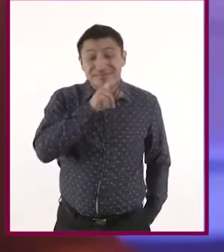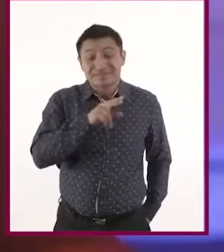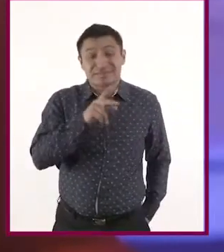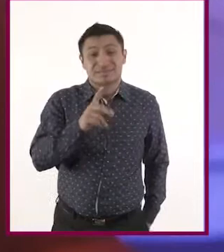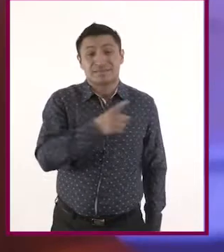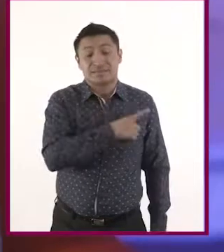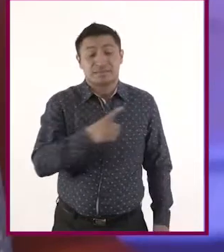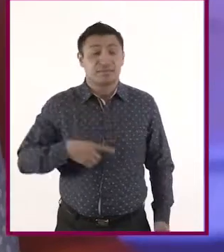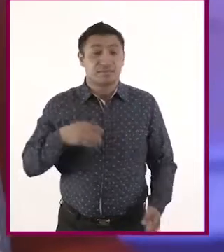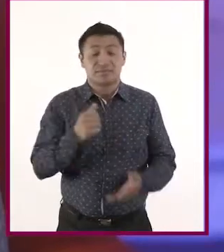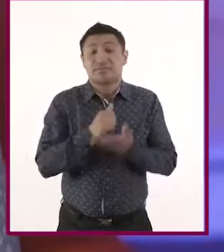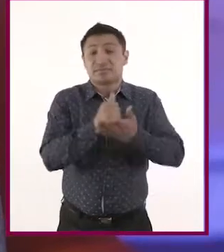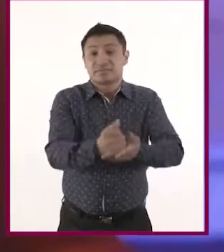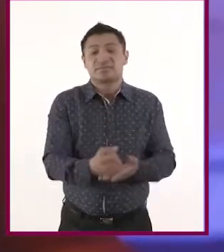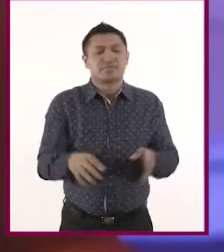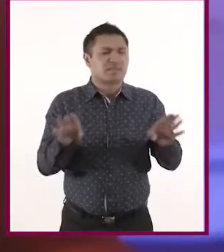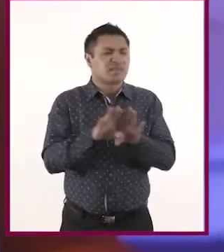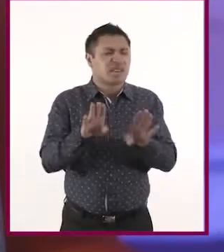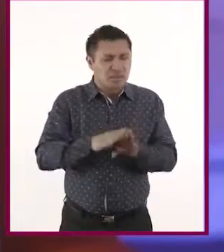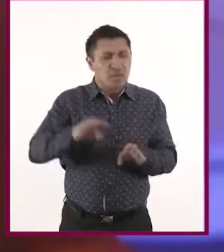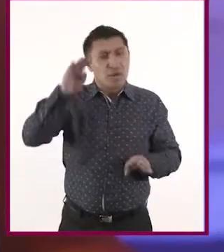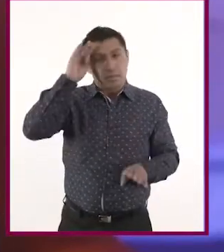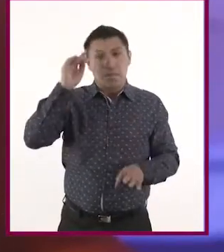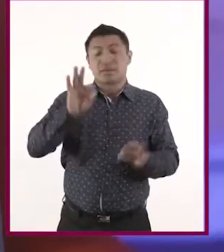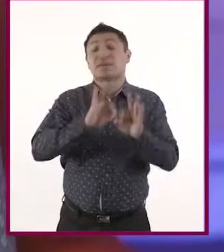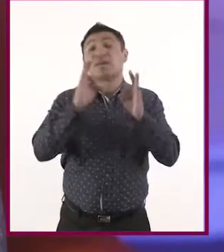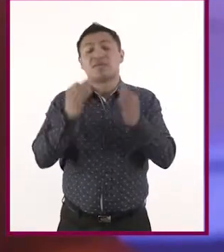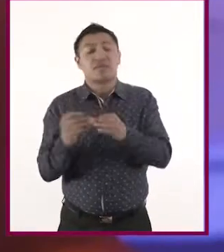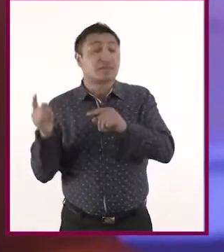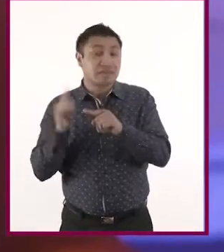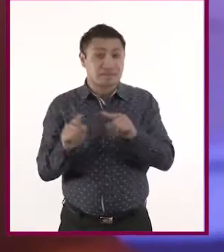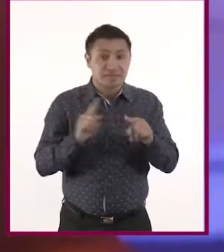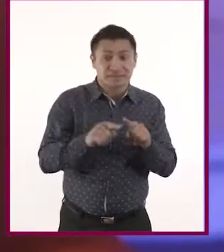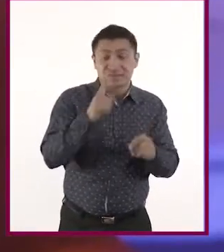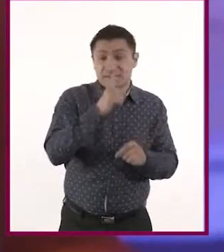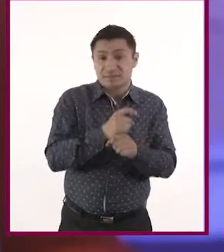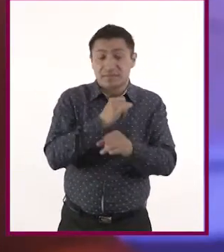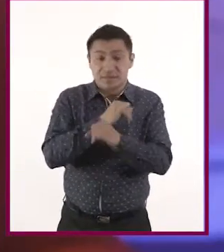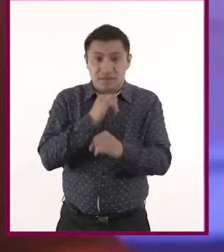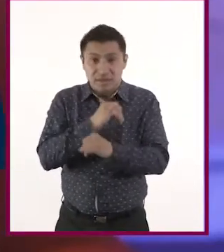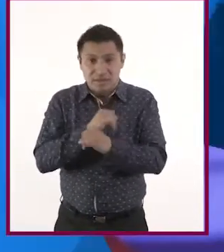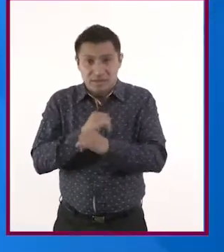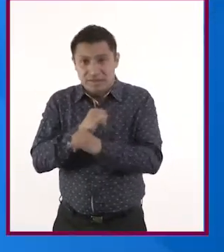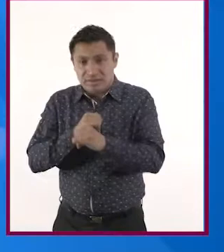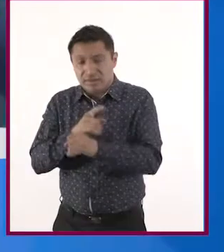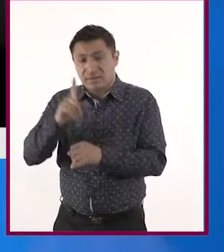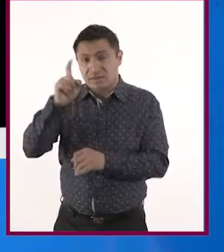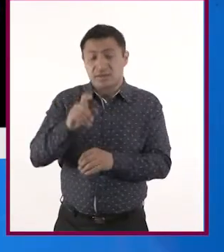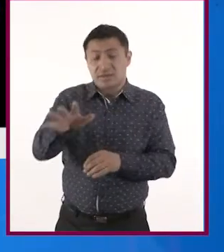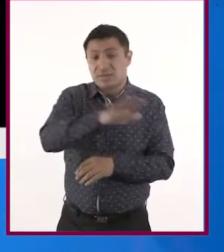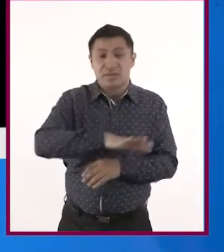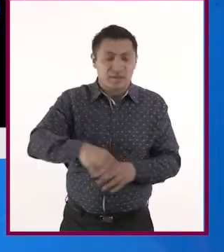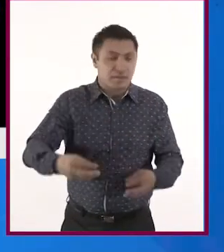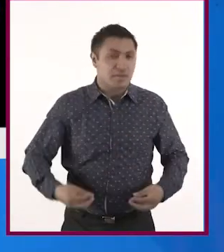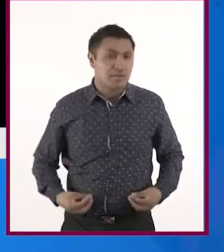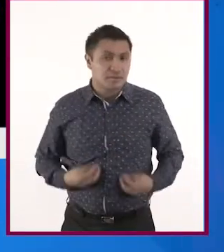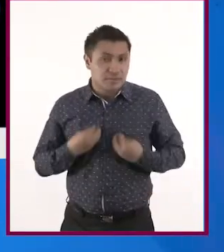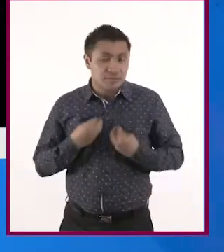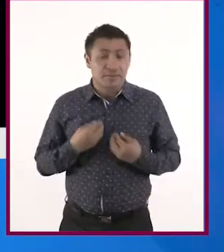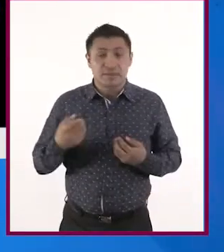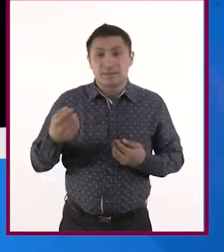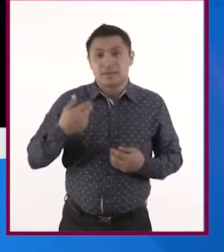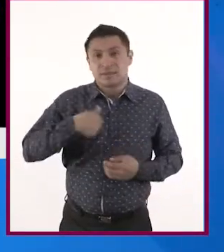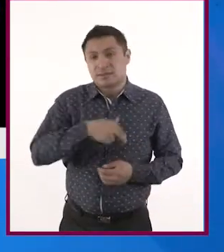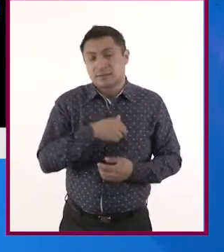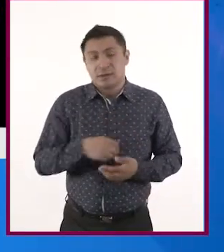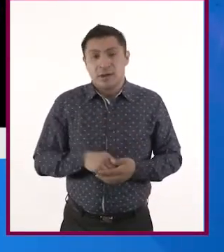¿Pero qué? Para pensar en alternativas, primero tenemos que informarnos sobre la situación del agua en el lugar donde vivimos. Los retos que enfrentamos